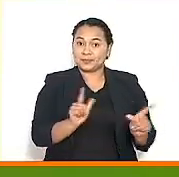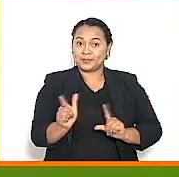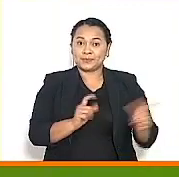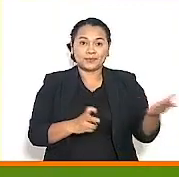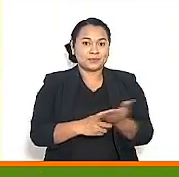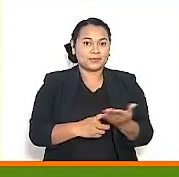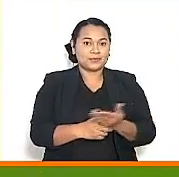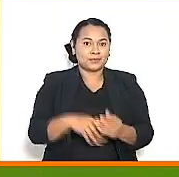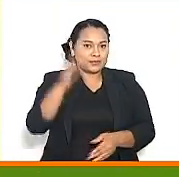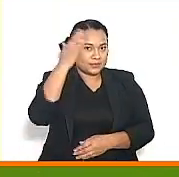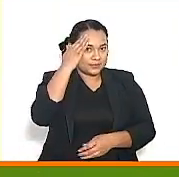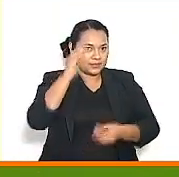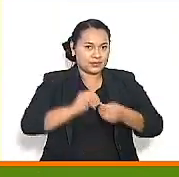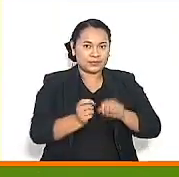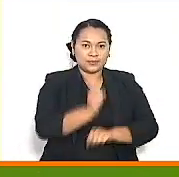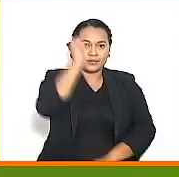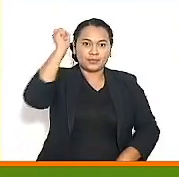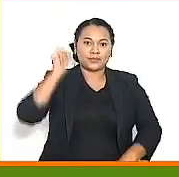mano porque el número ganador es